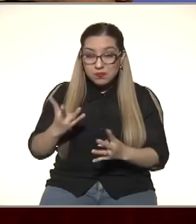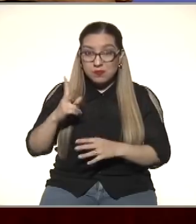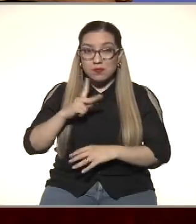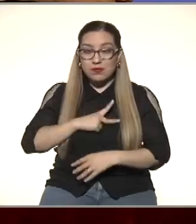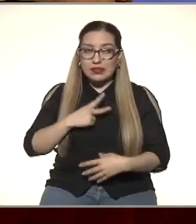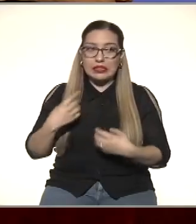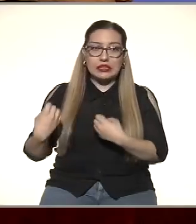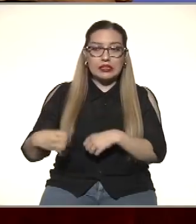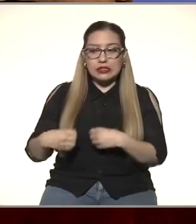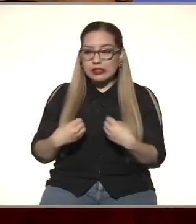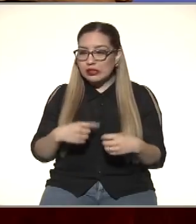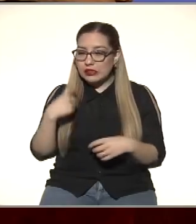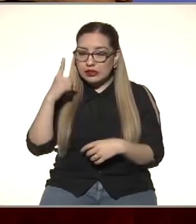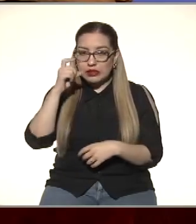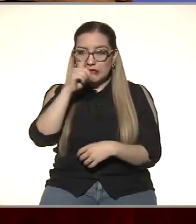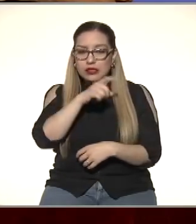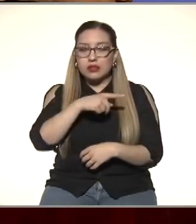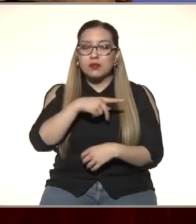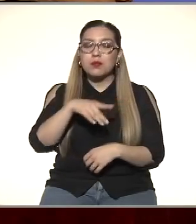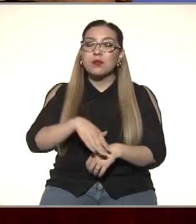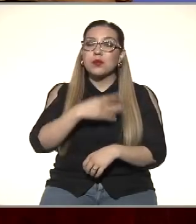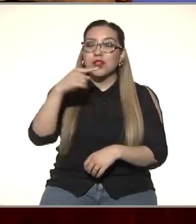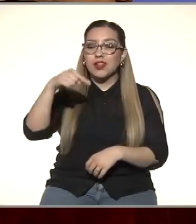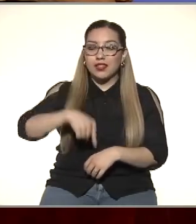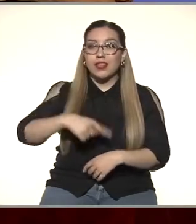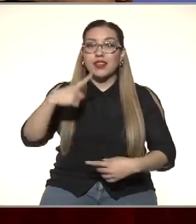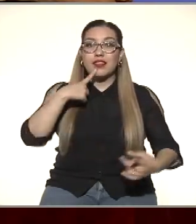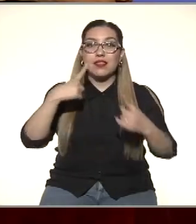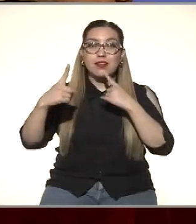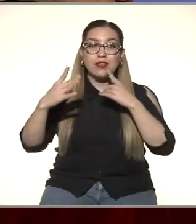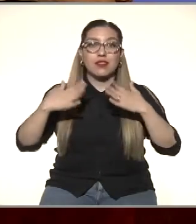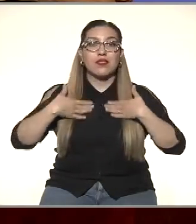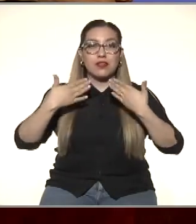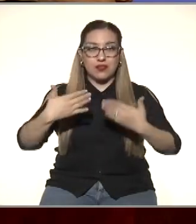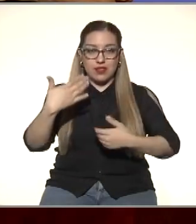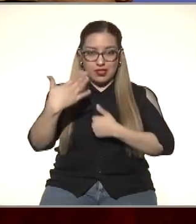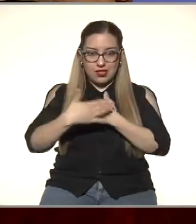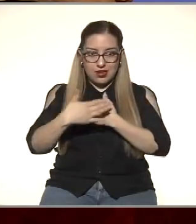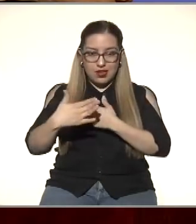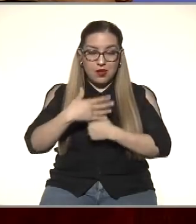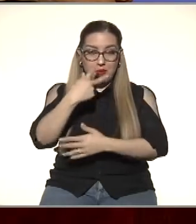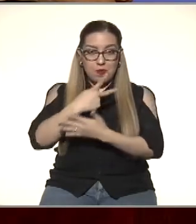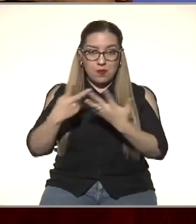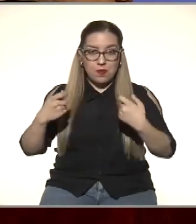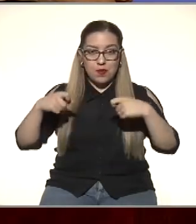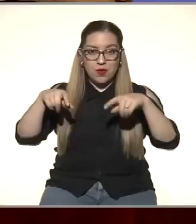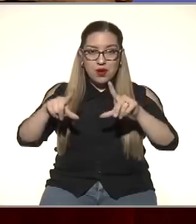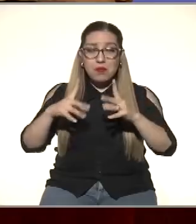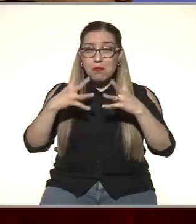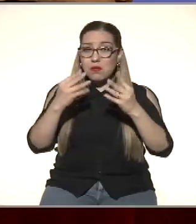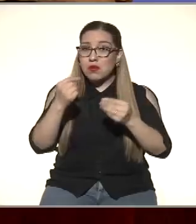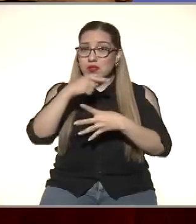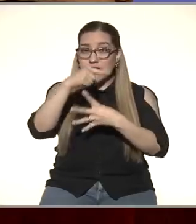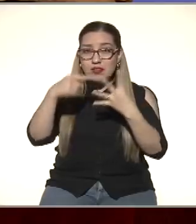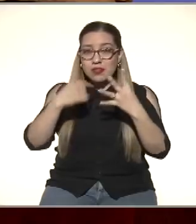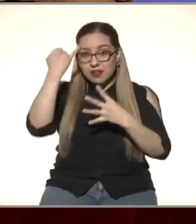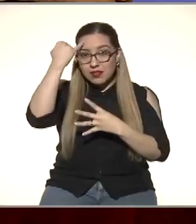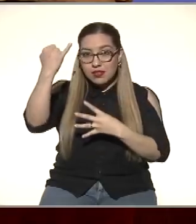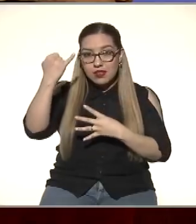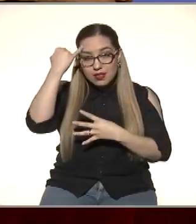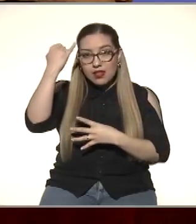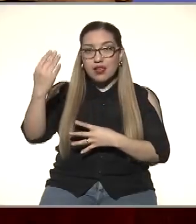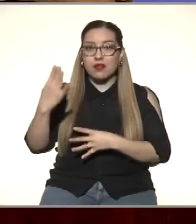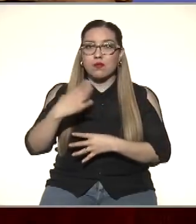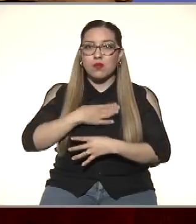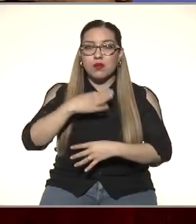aquí en Diálogos en Confianza les preparamos un programa en el que les vamos a dar muchas opciones de cómo pasar un buen momento en familia, y también vamos a